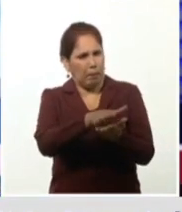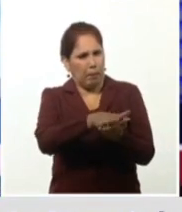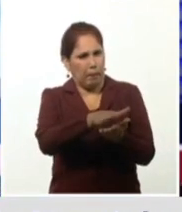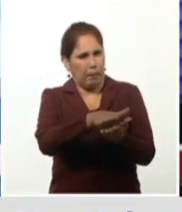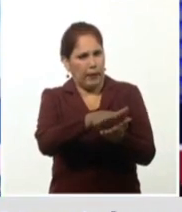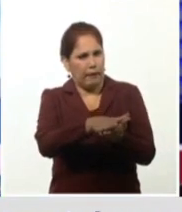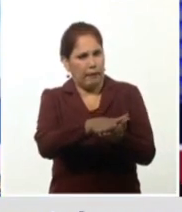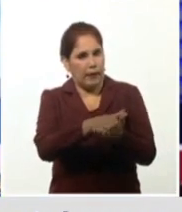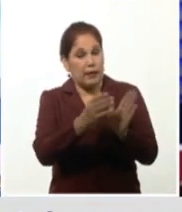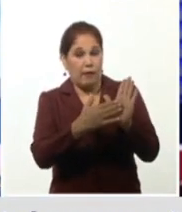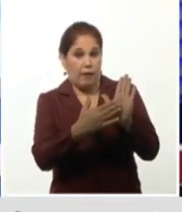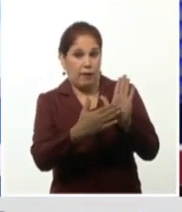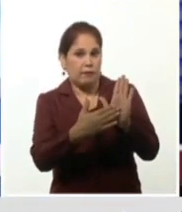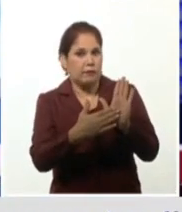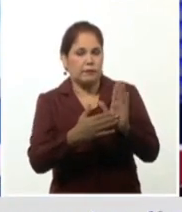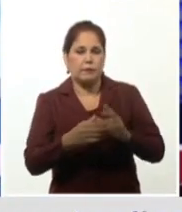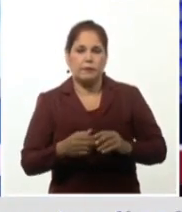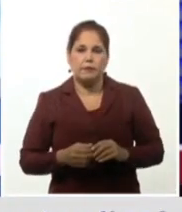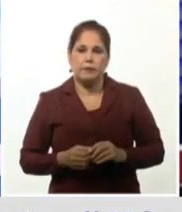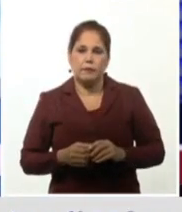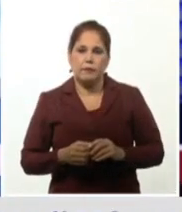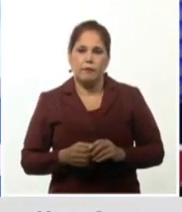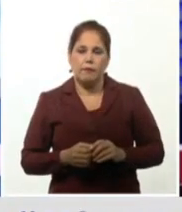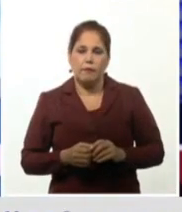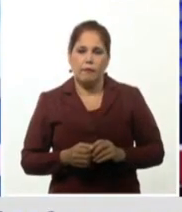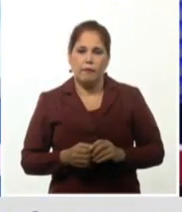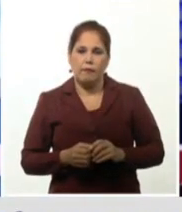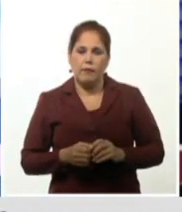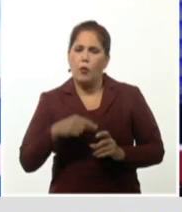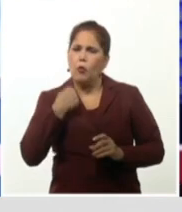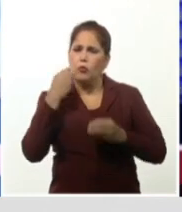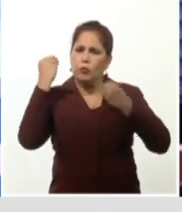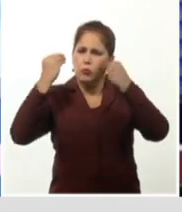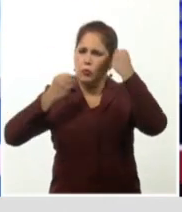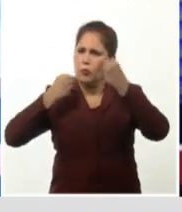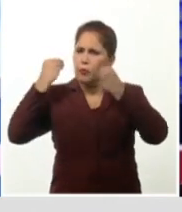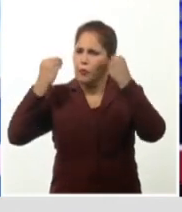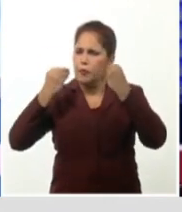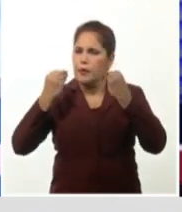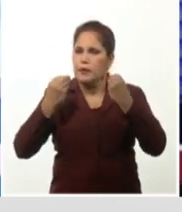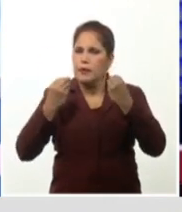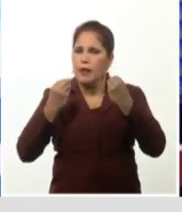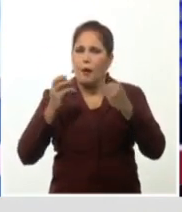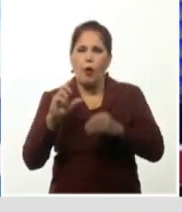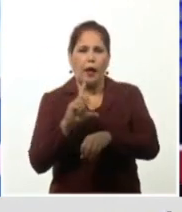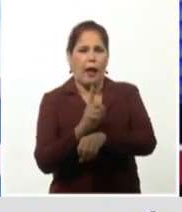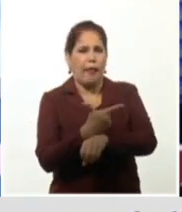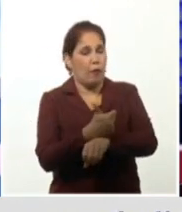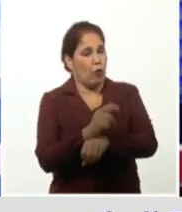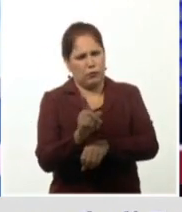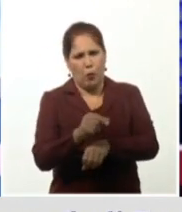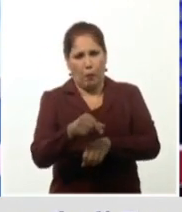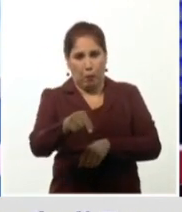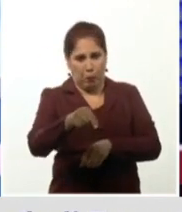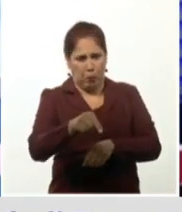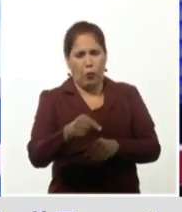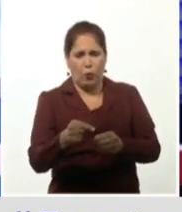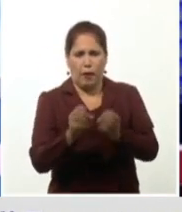hasta un número mayor, pero nosotros pensamos que no sea algo que demore mucho tiempo,